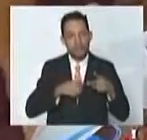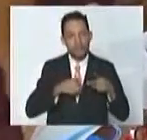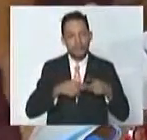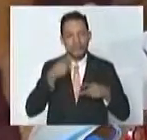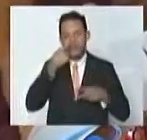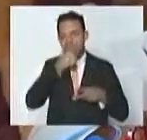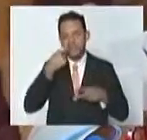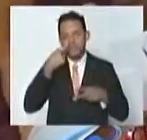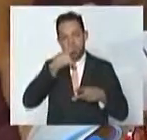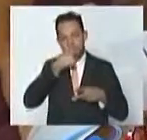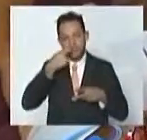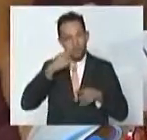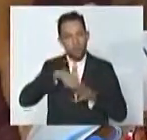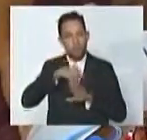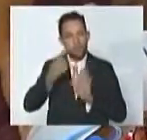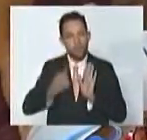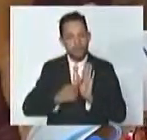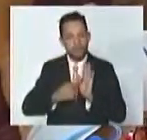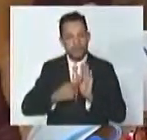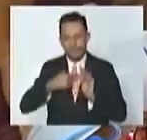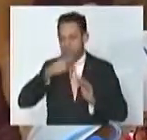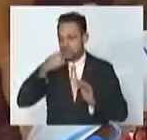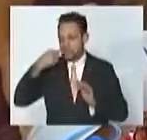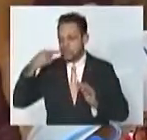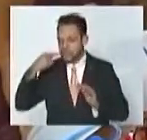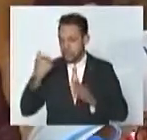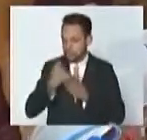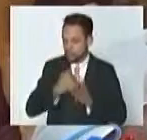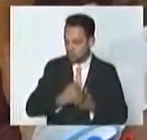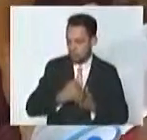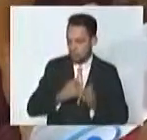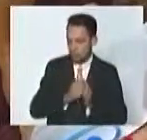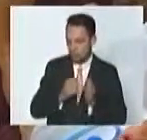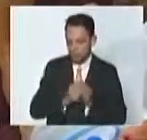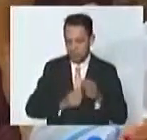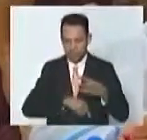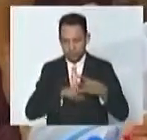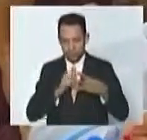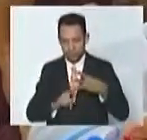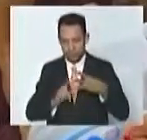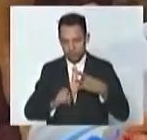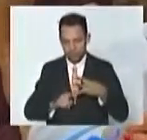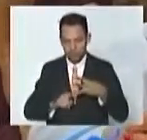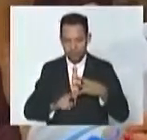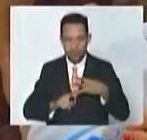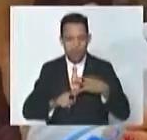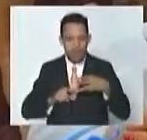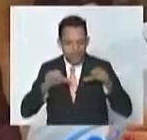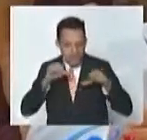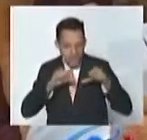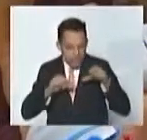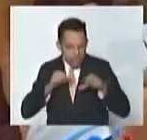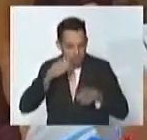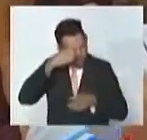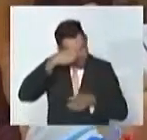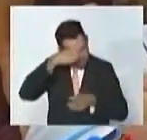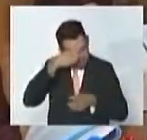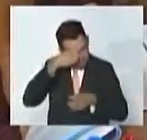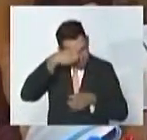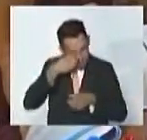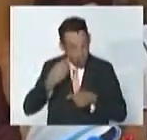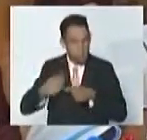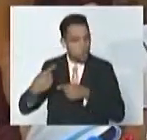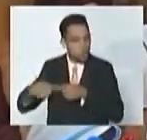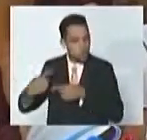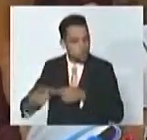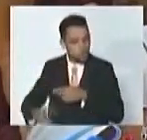diagnóstico integral en nuestra parte médica. De laboratorio clínico. Y de otras